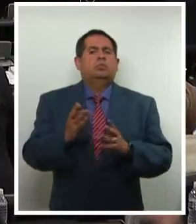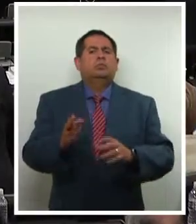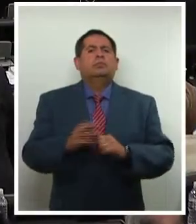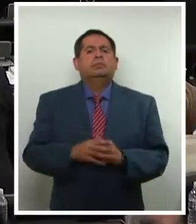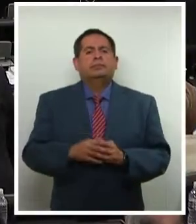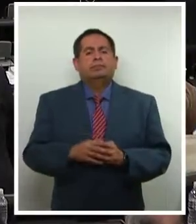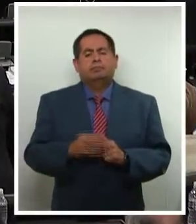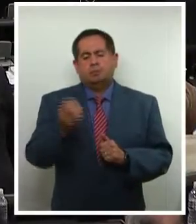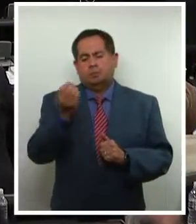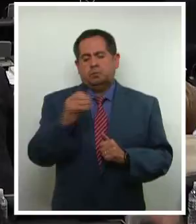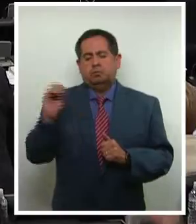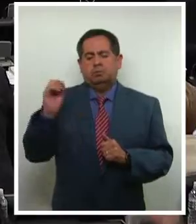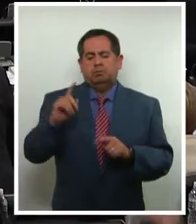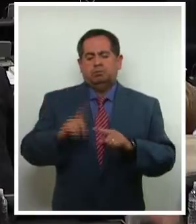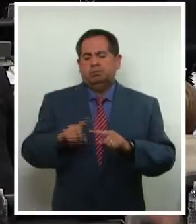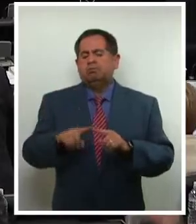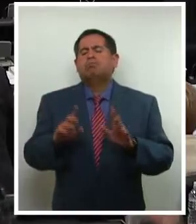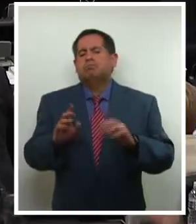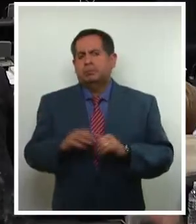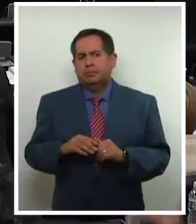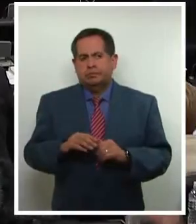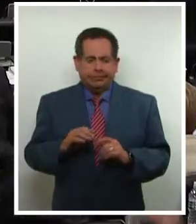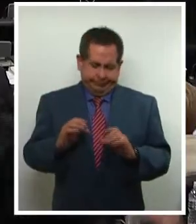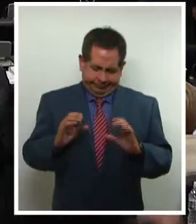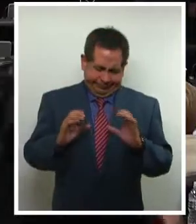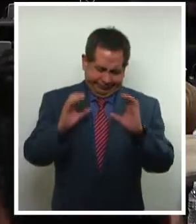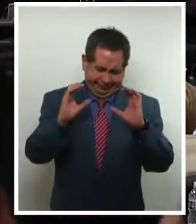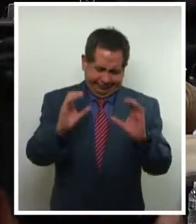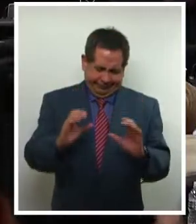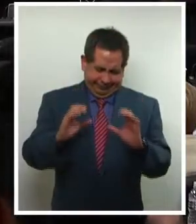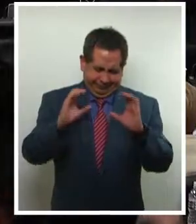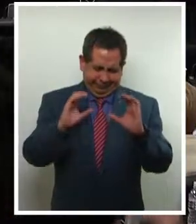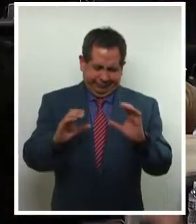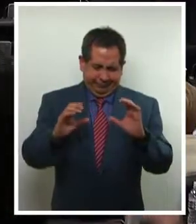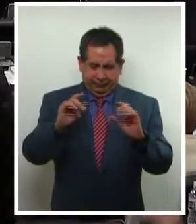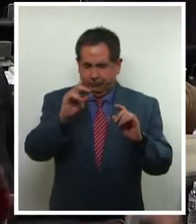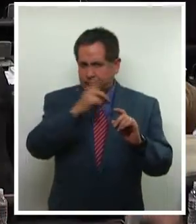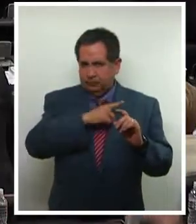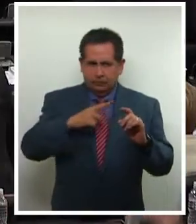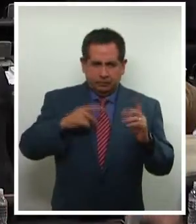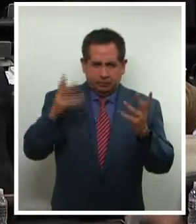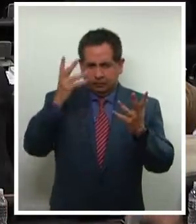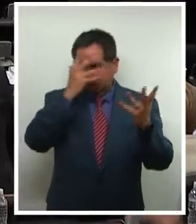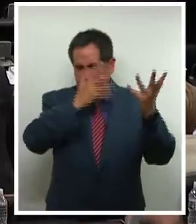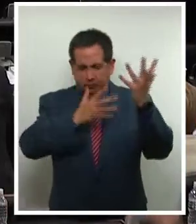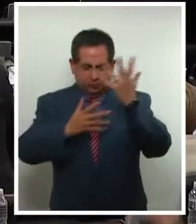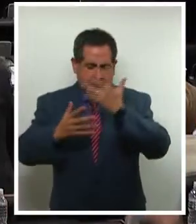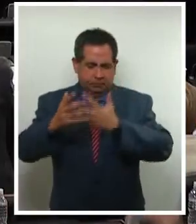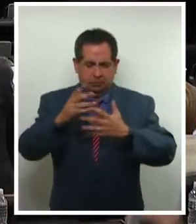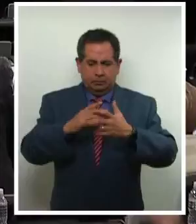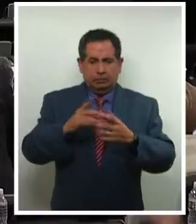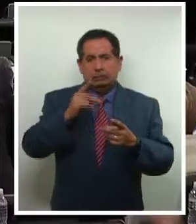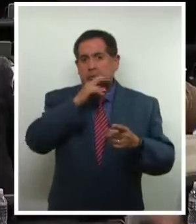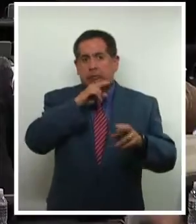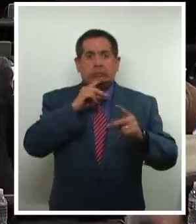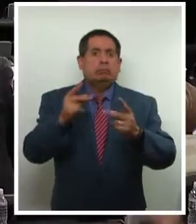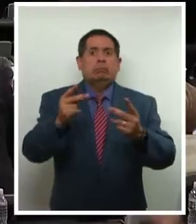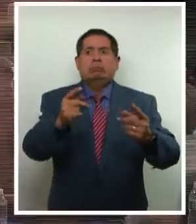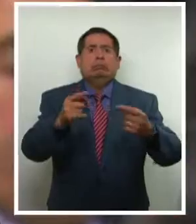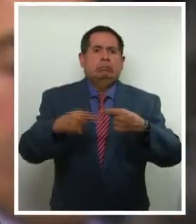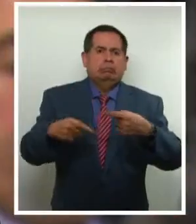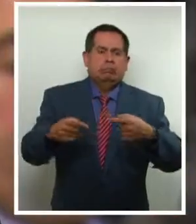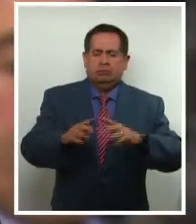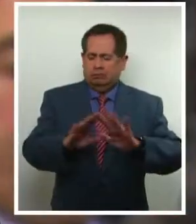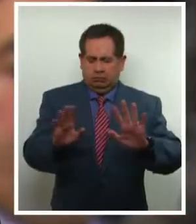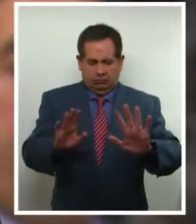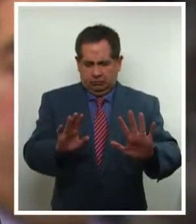nos obliga a cuidar que no confundamos las prisas con el debate.